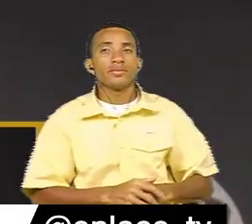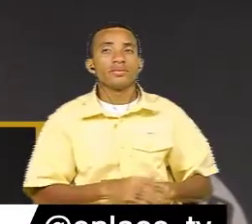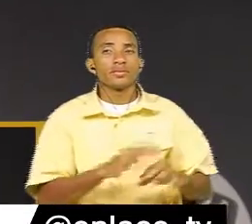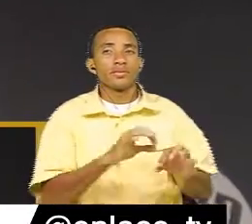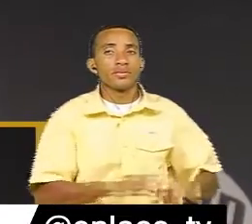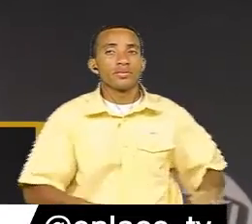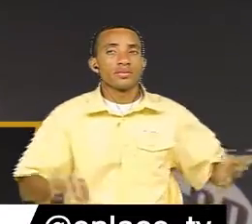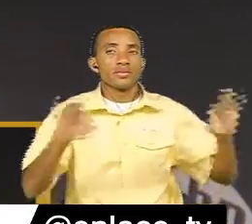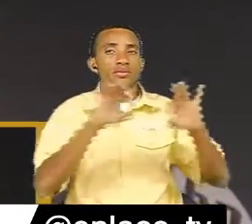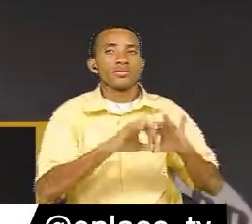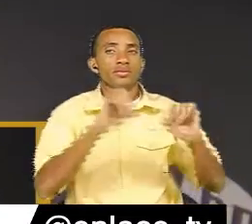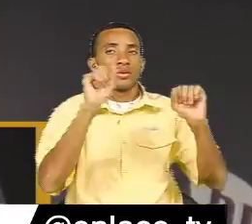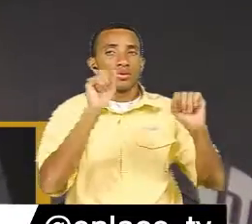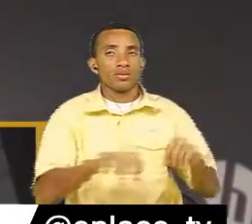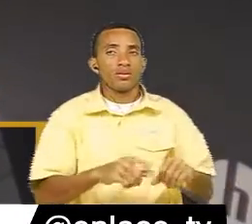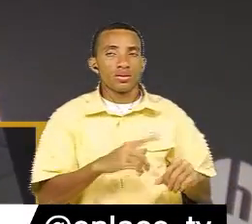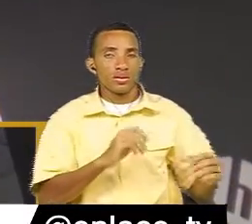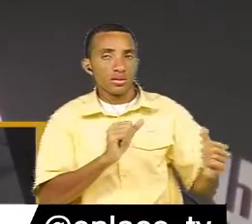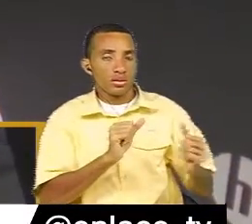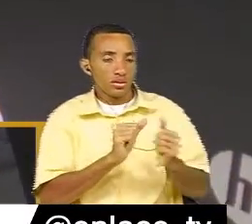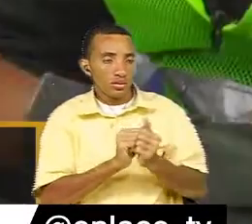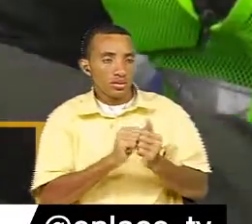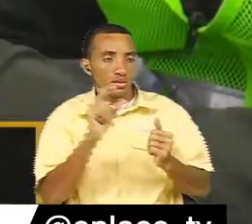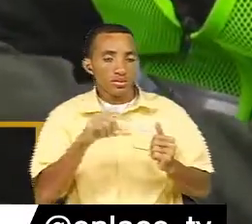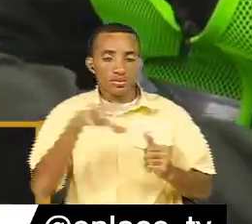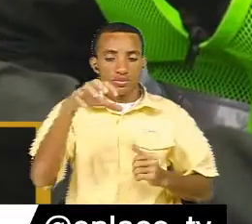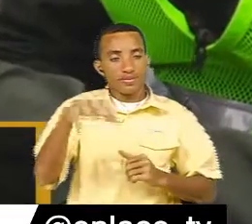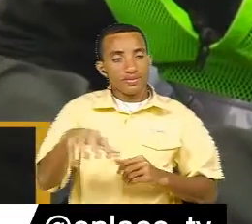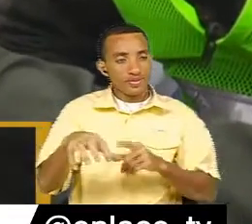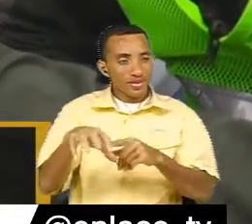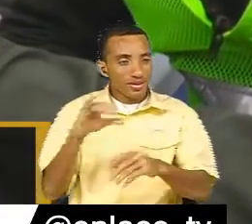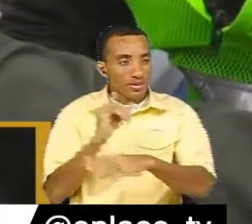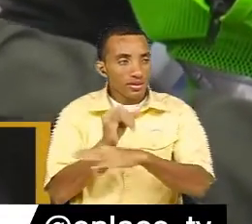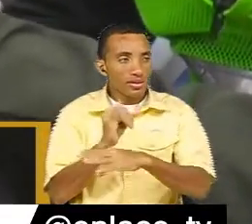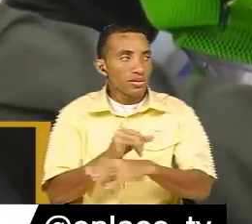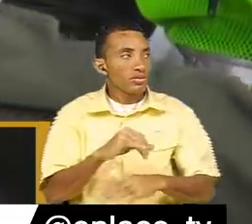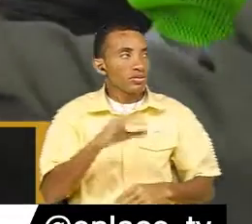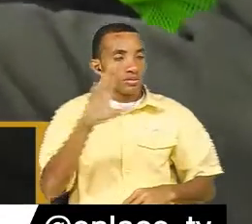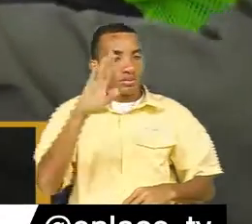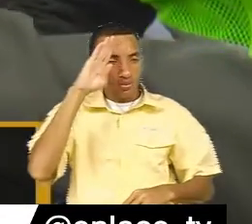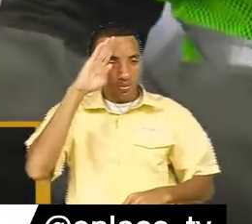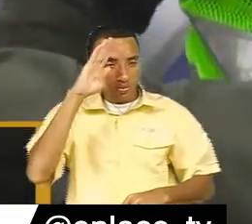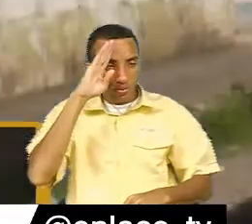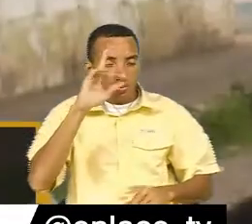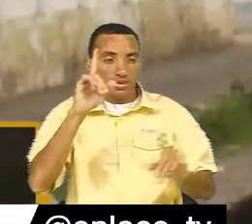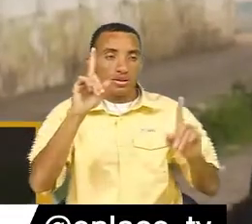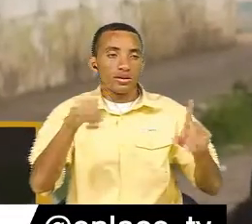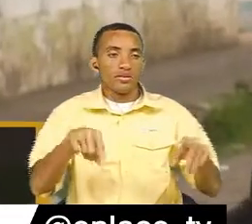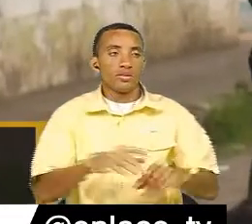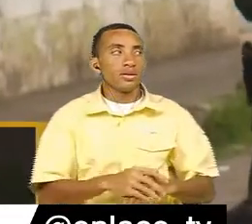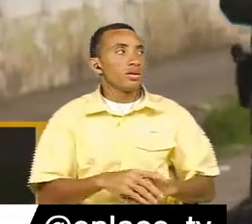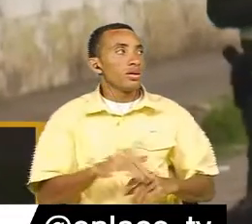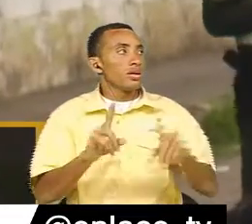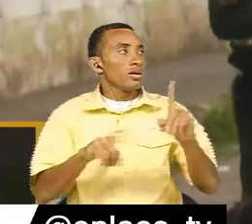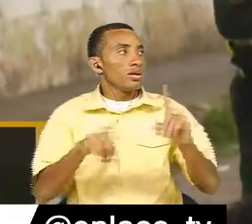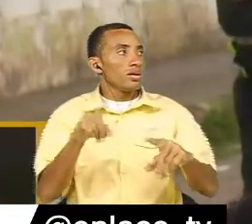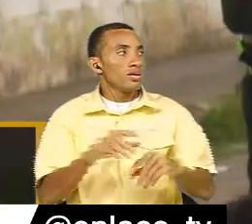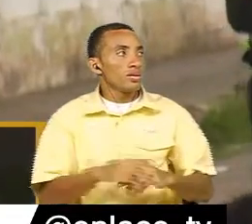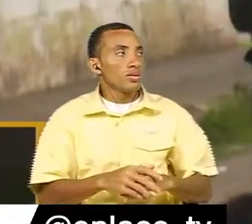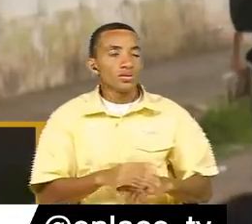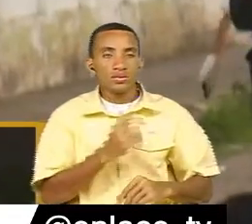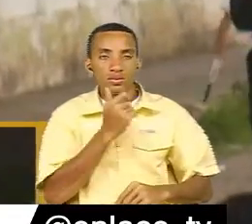importancia de poder acercarlos a ellos, a la institución como es la Policía Nacional, cogerles el cariño hacia las personas que nos defiendan a nosotros